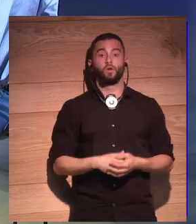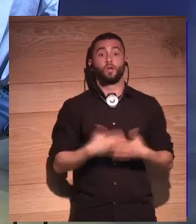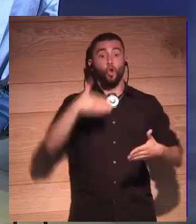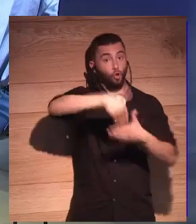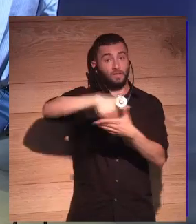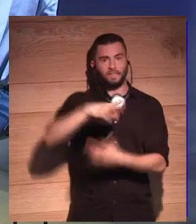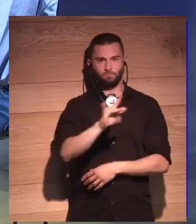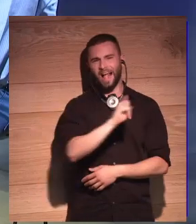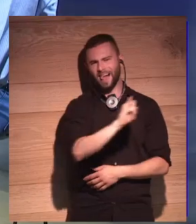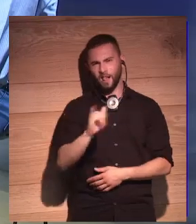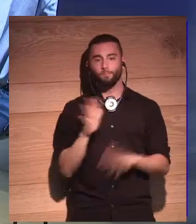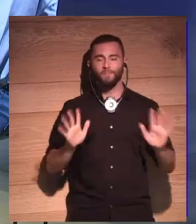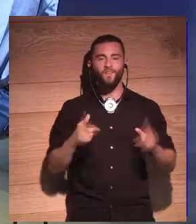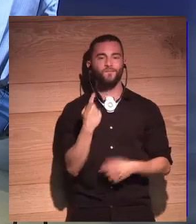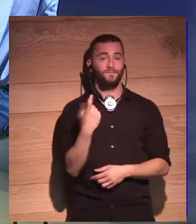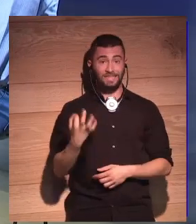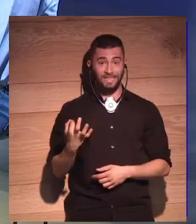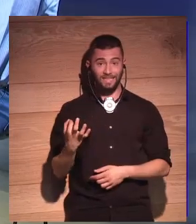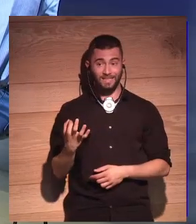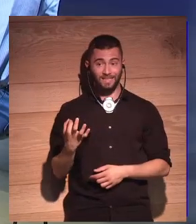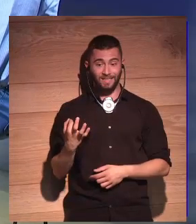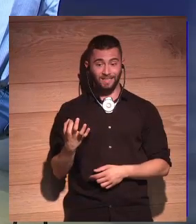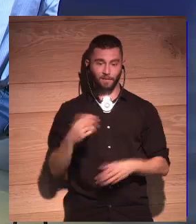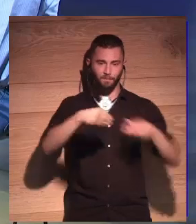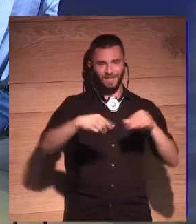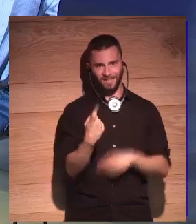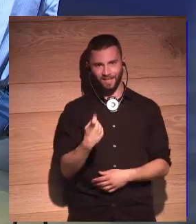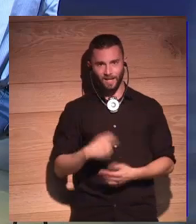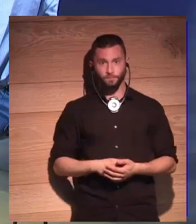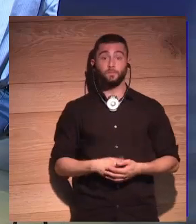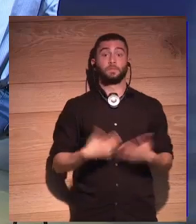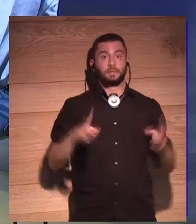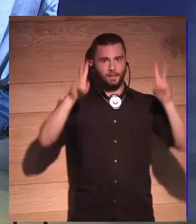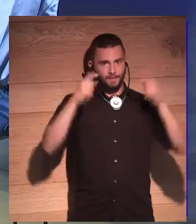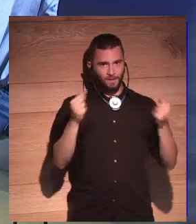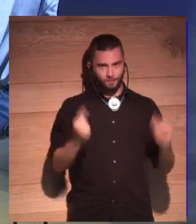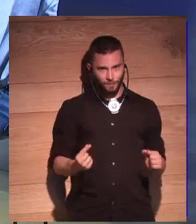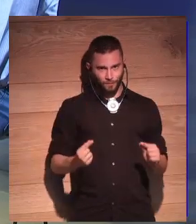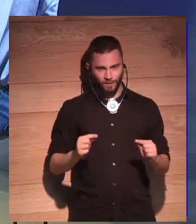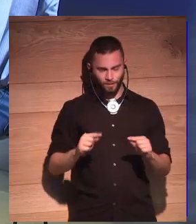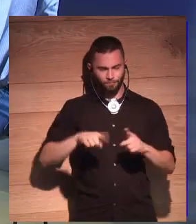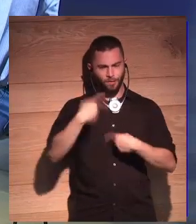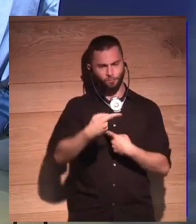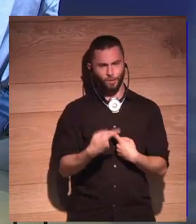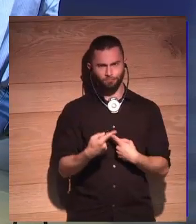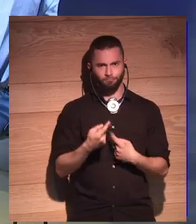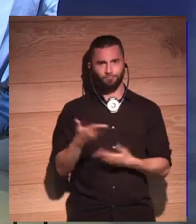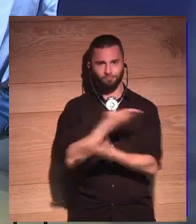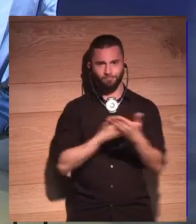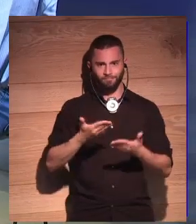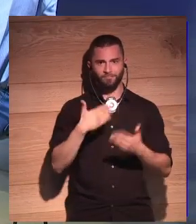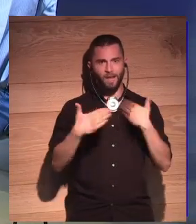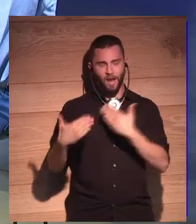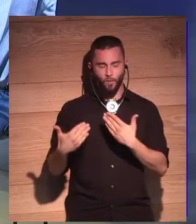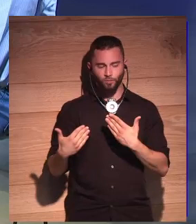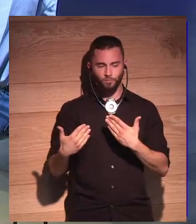los tenemos, pero falta material. Del tema presupuestario hablaremos también más adelante y Carlos seguro que tiene